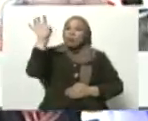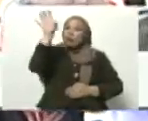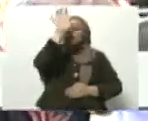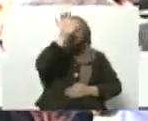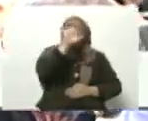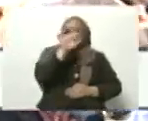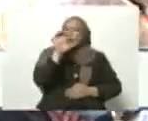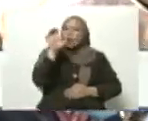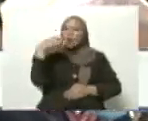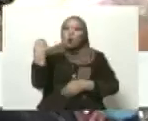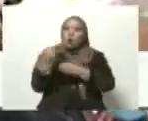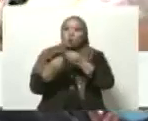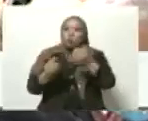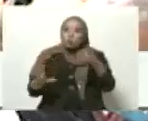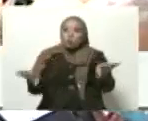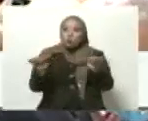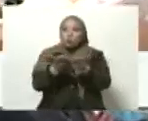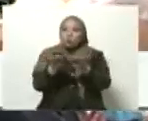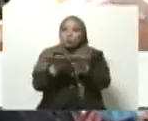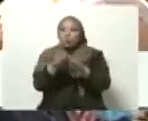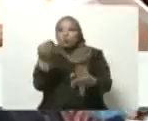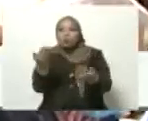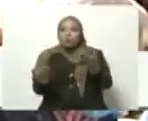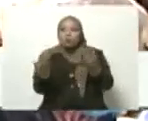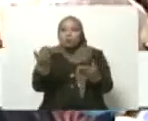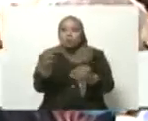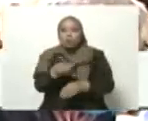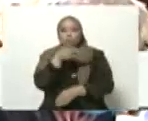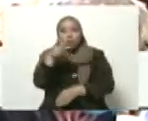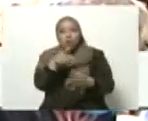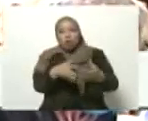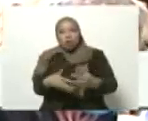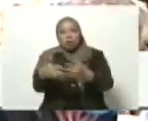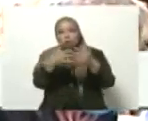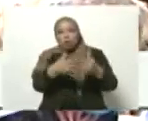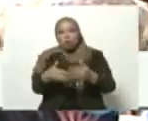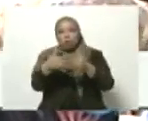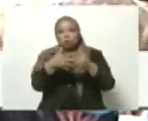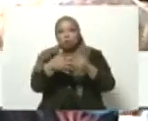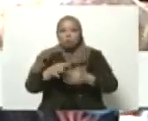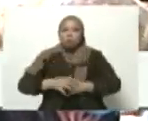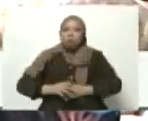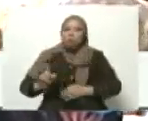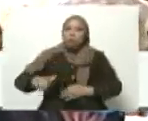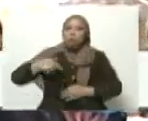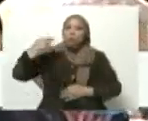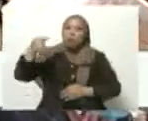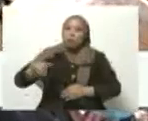la reedición del hegemonismo unipolar norteamericano, ¿no? Y luego,